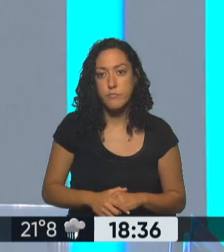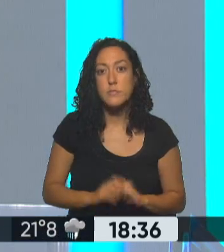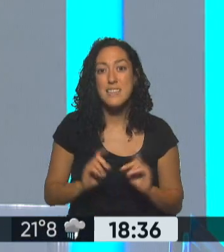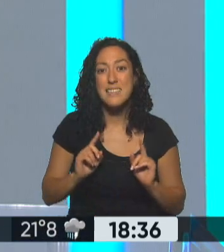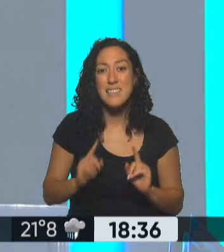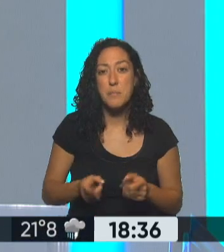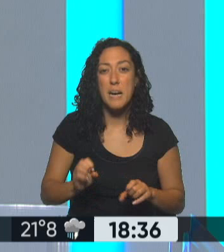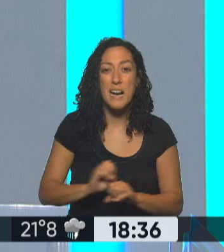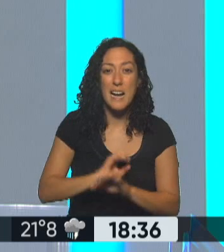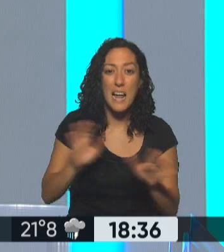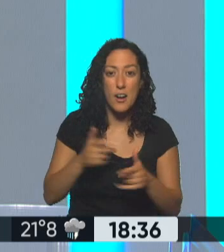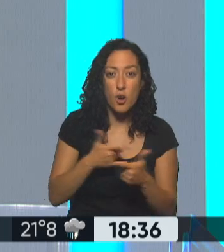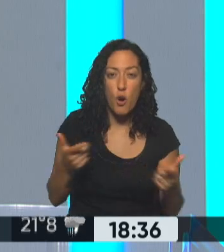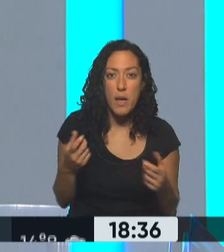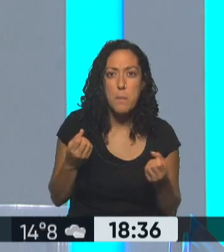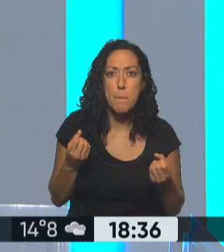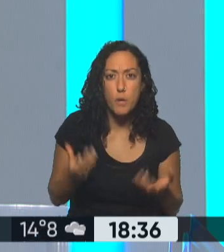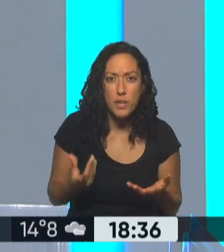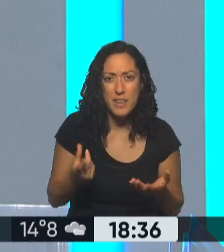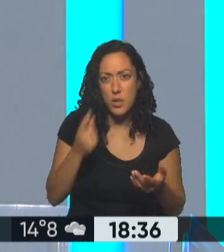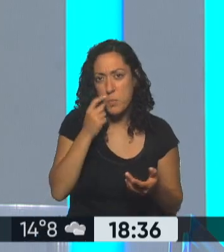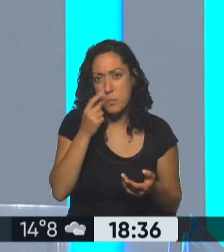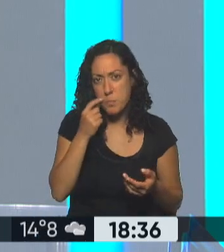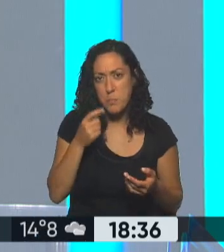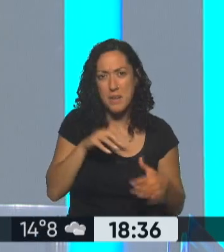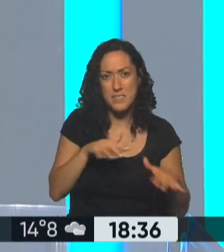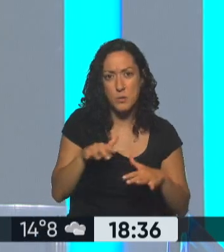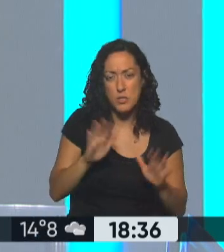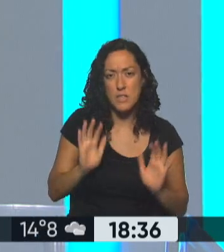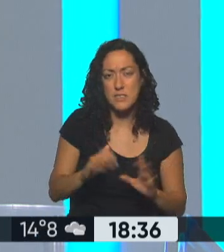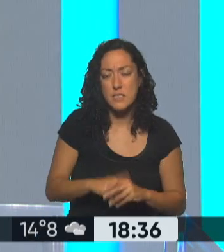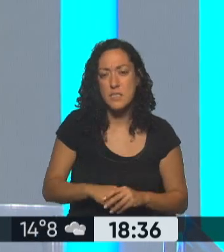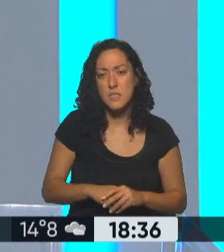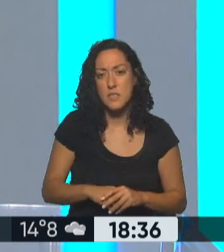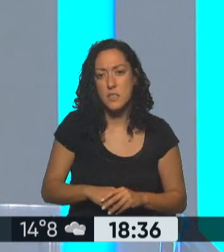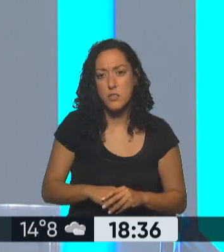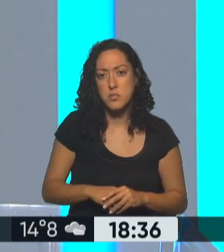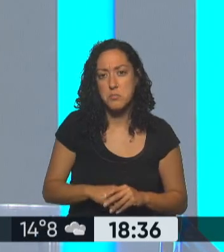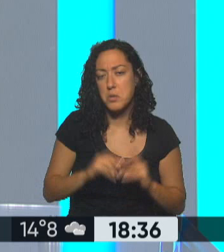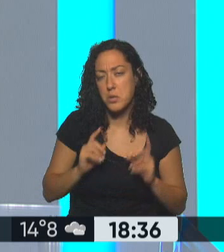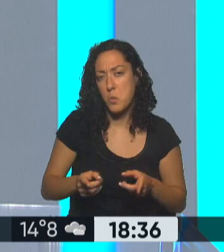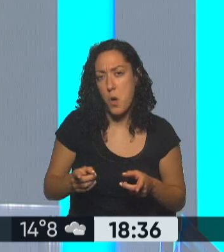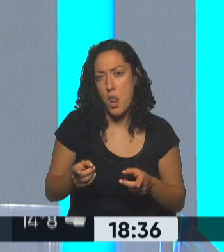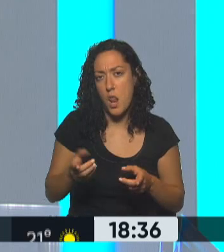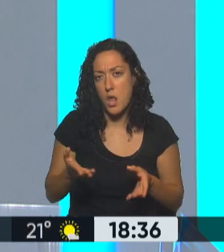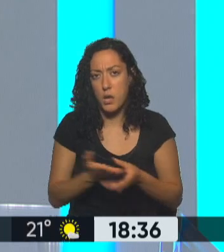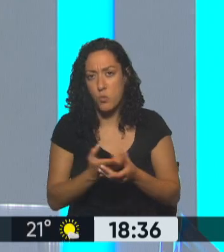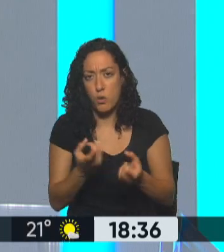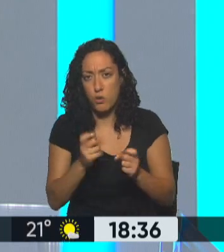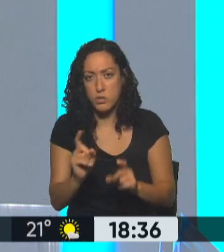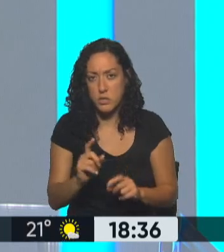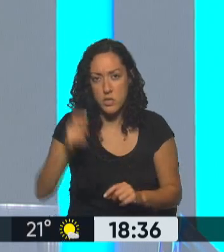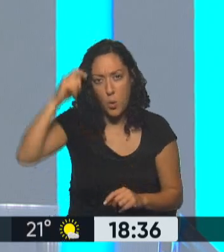claro qué fue lo que motivó a esta acción. Tampoco es necesario en el marco de una causa. Cuando el juez